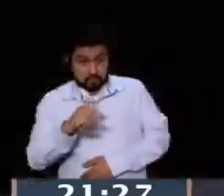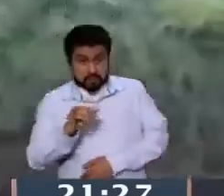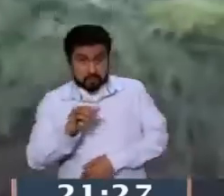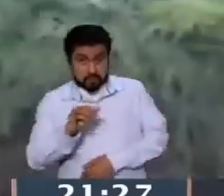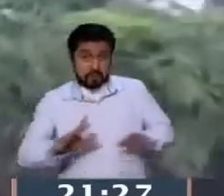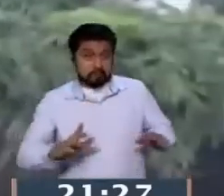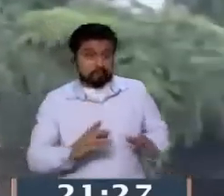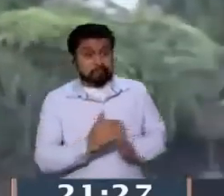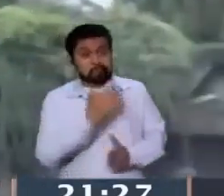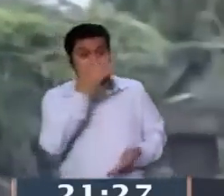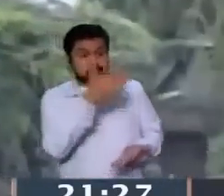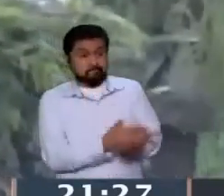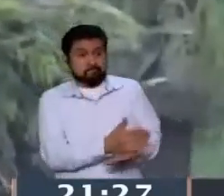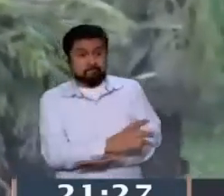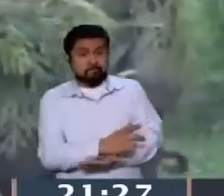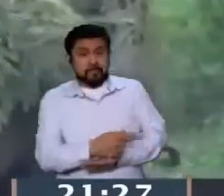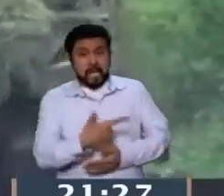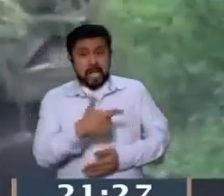Europa